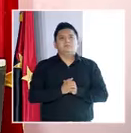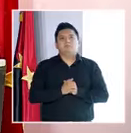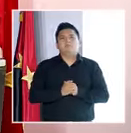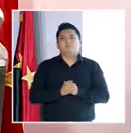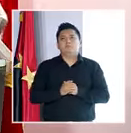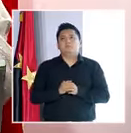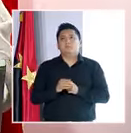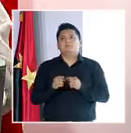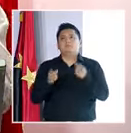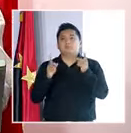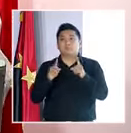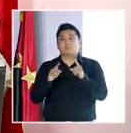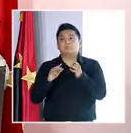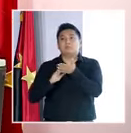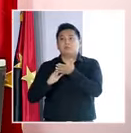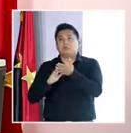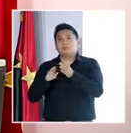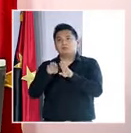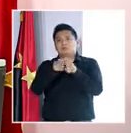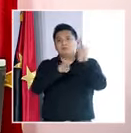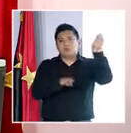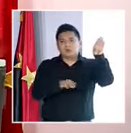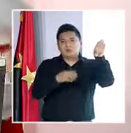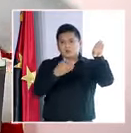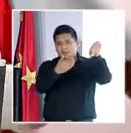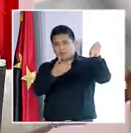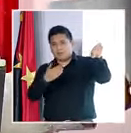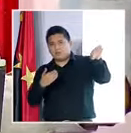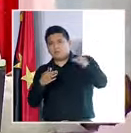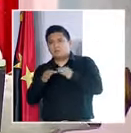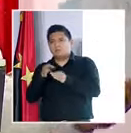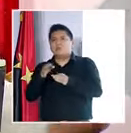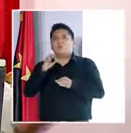entre la Don Juana y Chinácota.